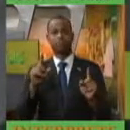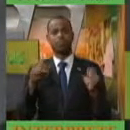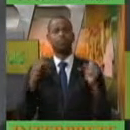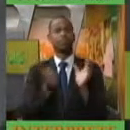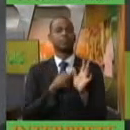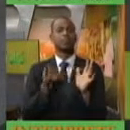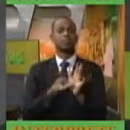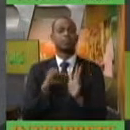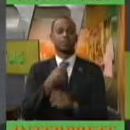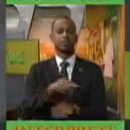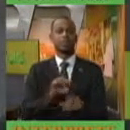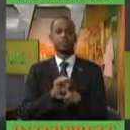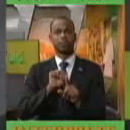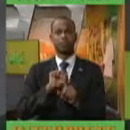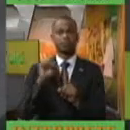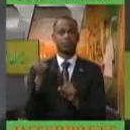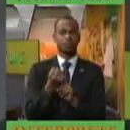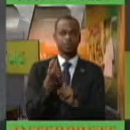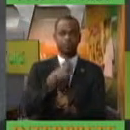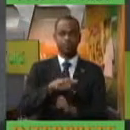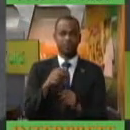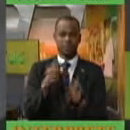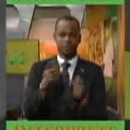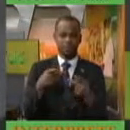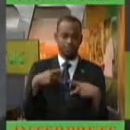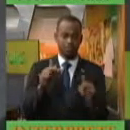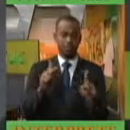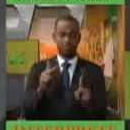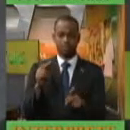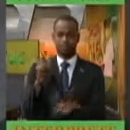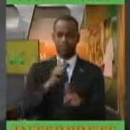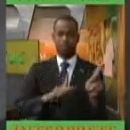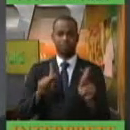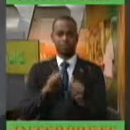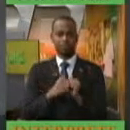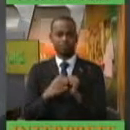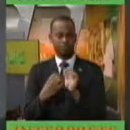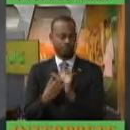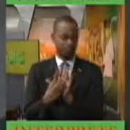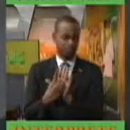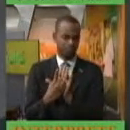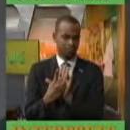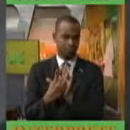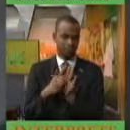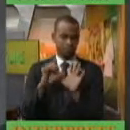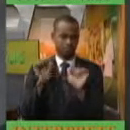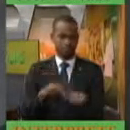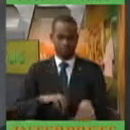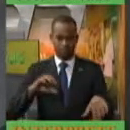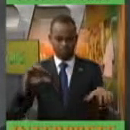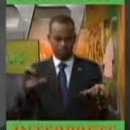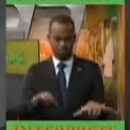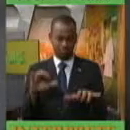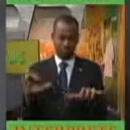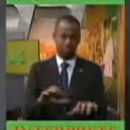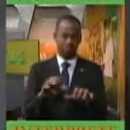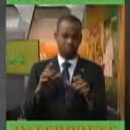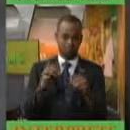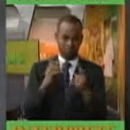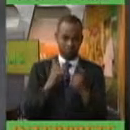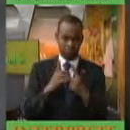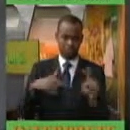quienes tienen la situación de que no permiten que esa persona con discapacidad pueda realizarse